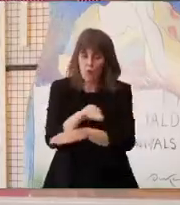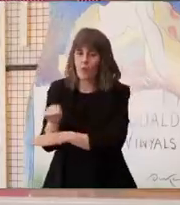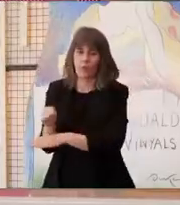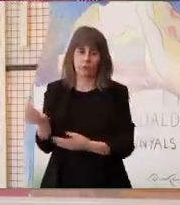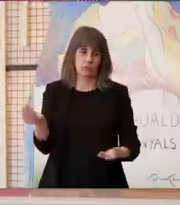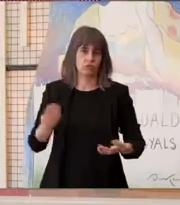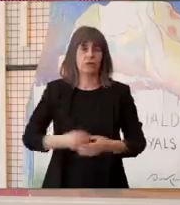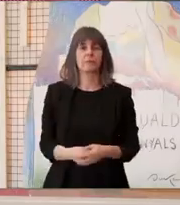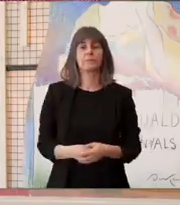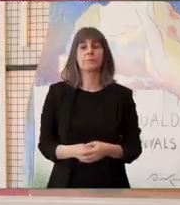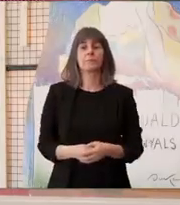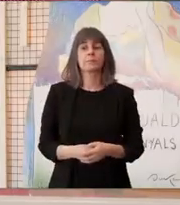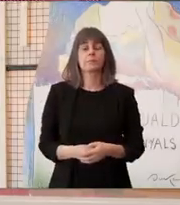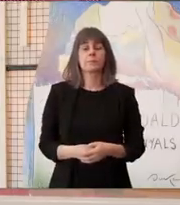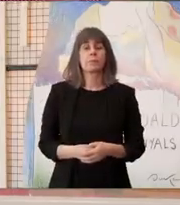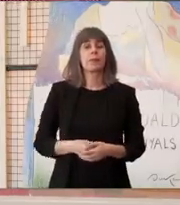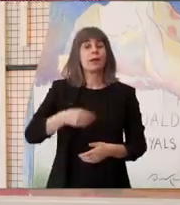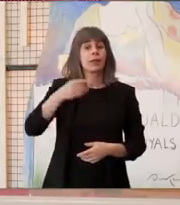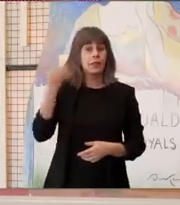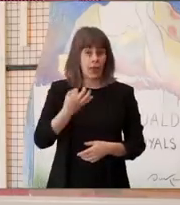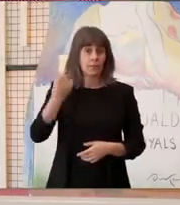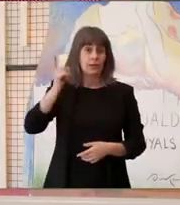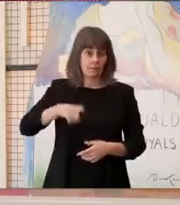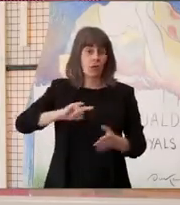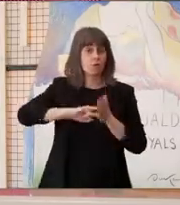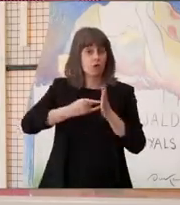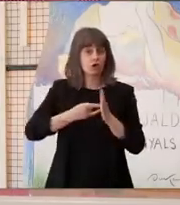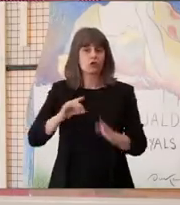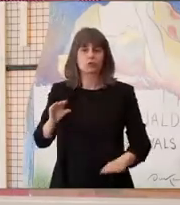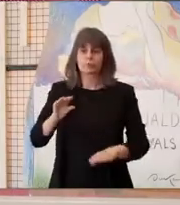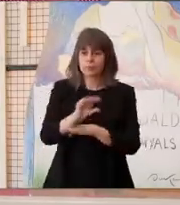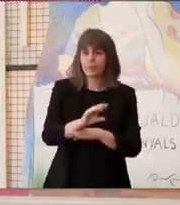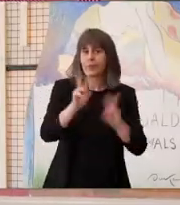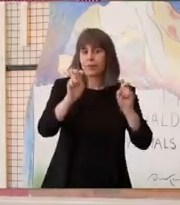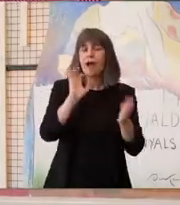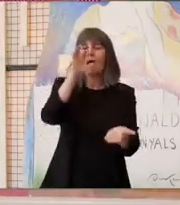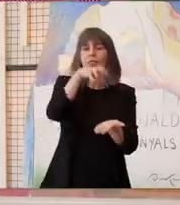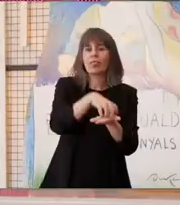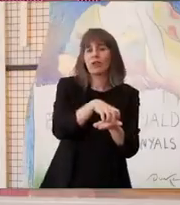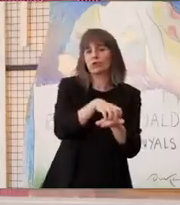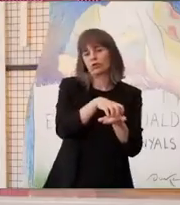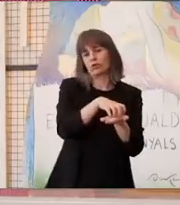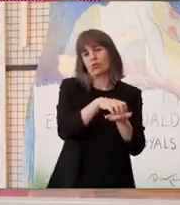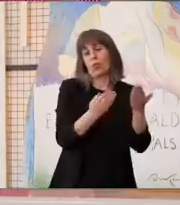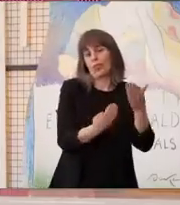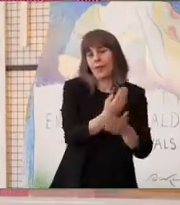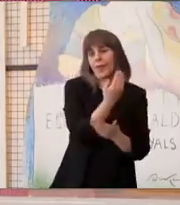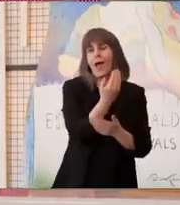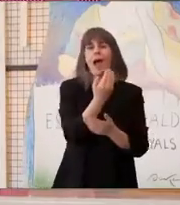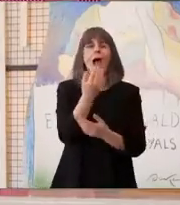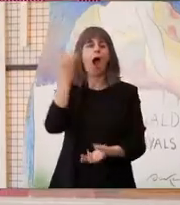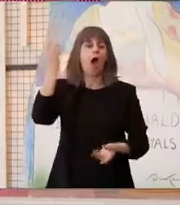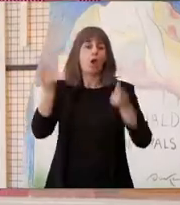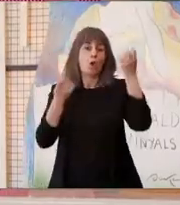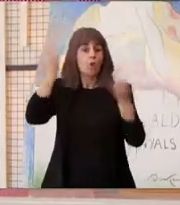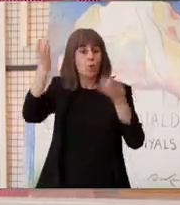por lo tanto también financiando proyectos de centros de Día de ludotecas de centros de